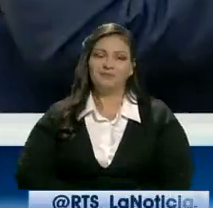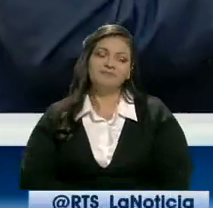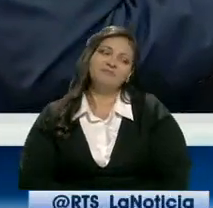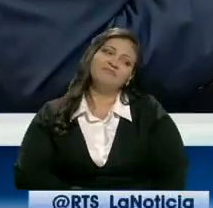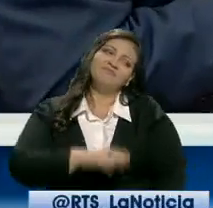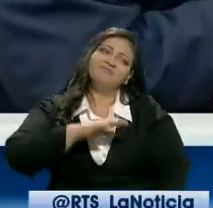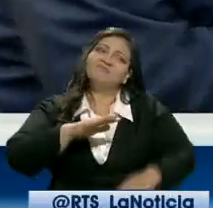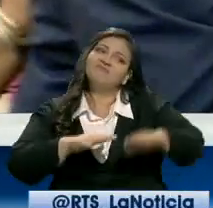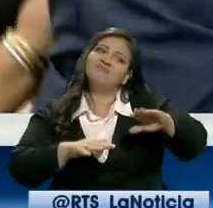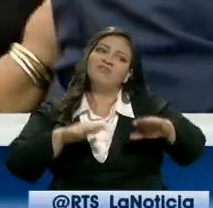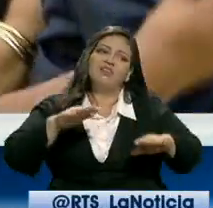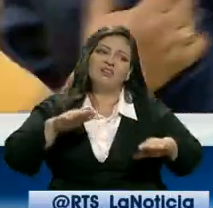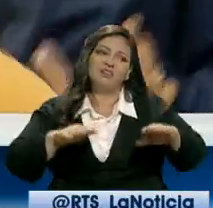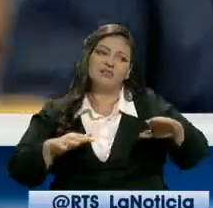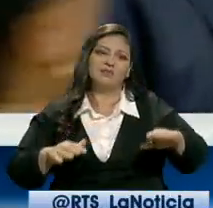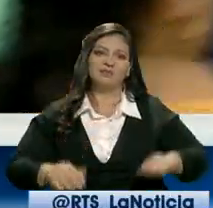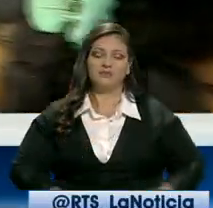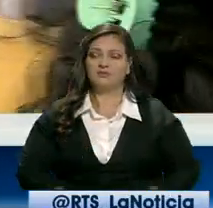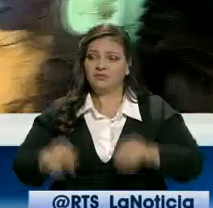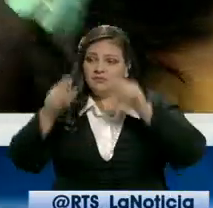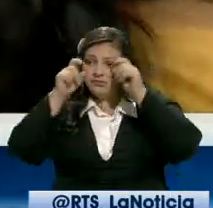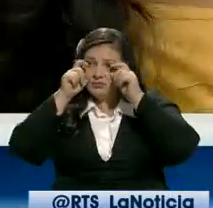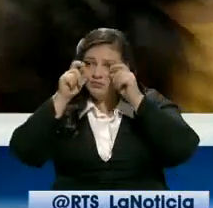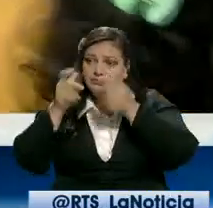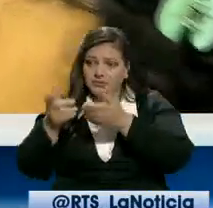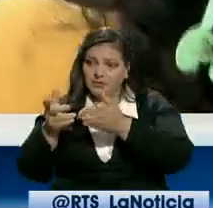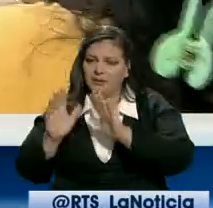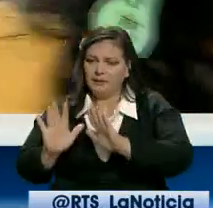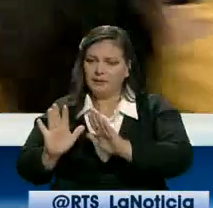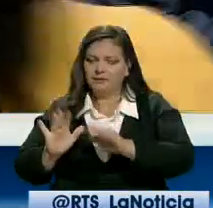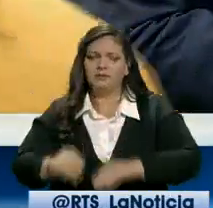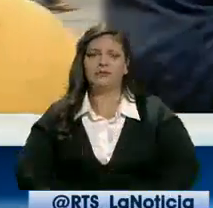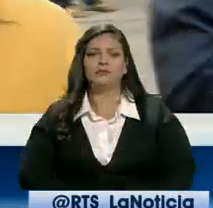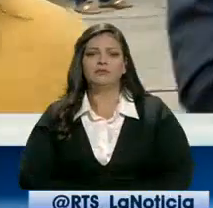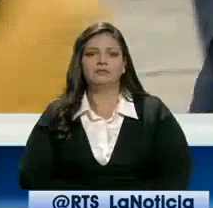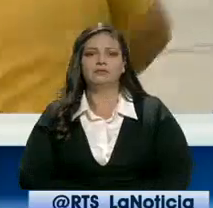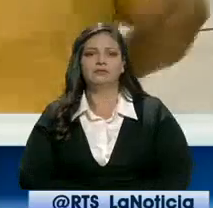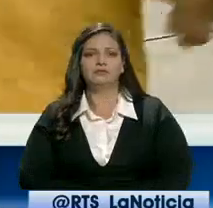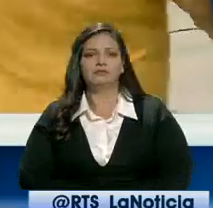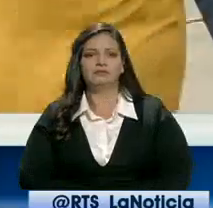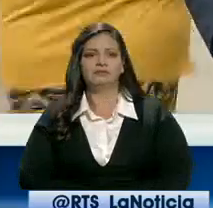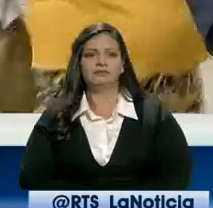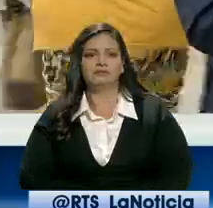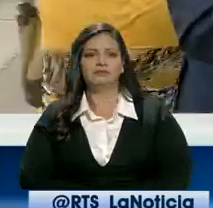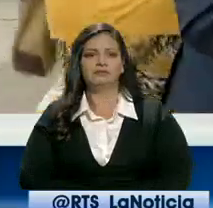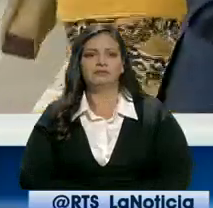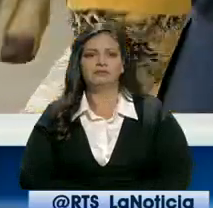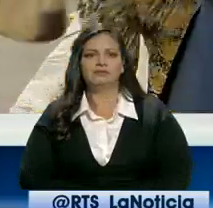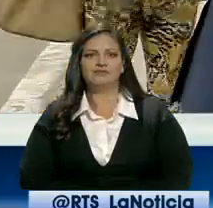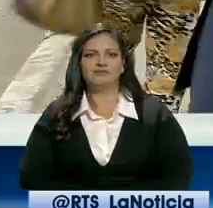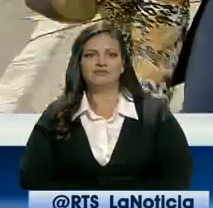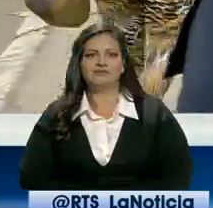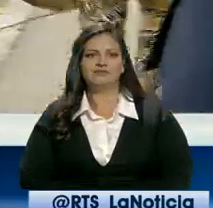¿Cómo es un lucecito? Sí. ¿No puede ver bien? No. Bueno. Sí, dejó a mi marido. Vea,